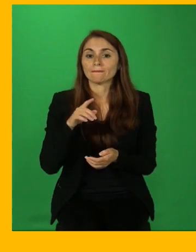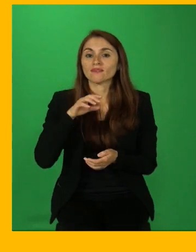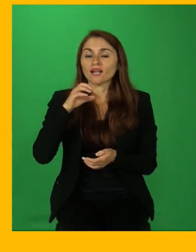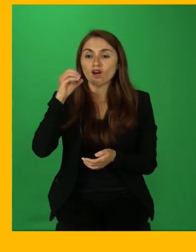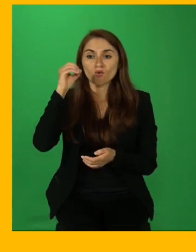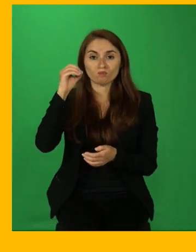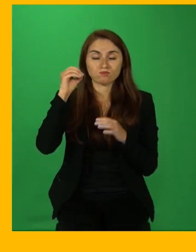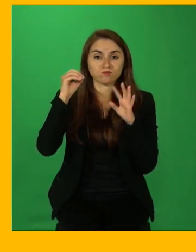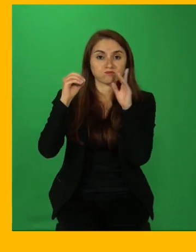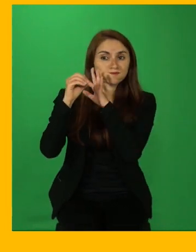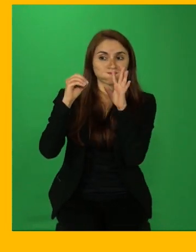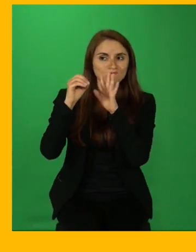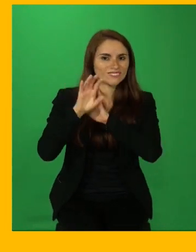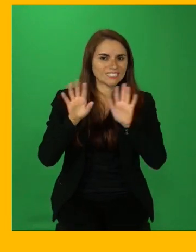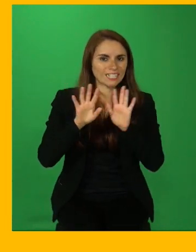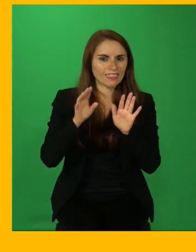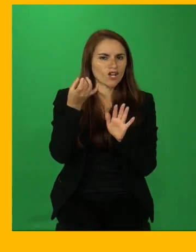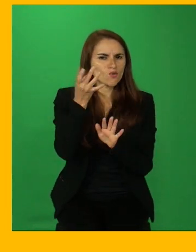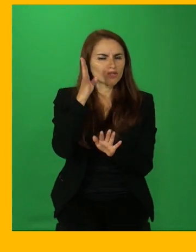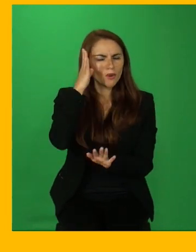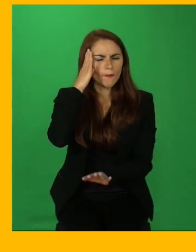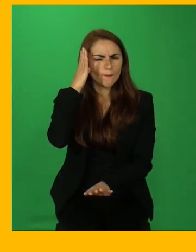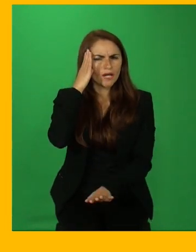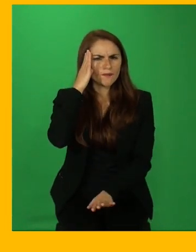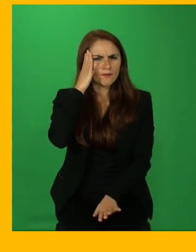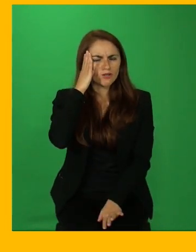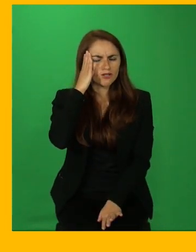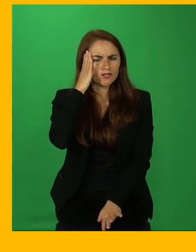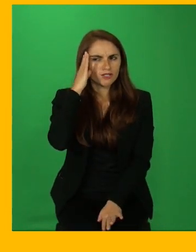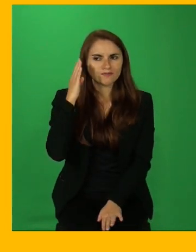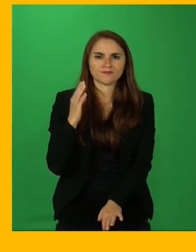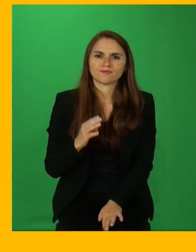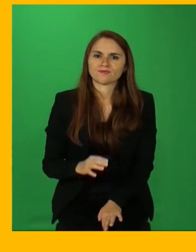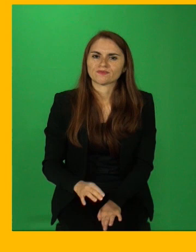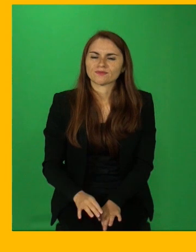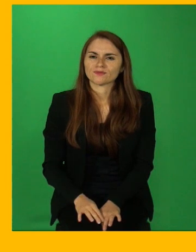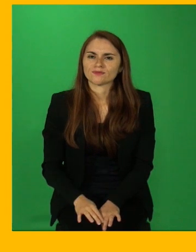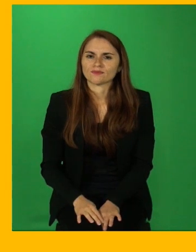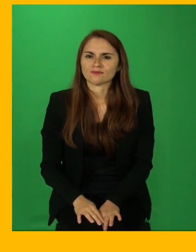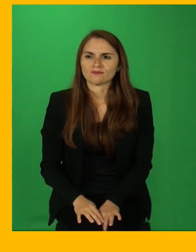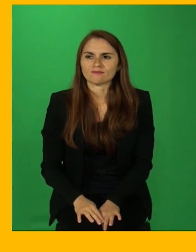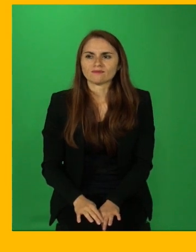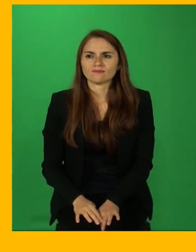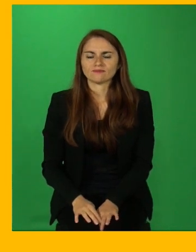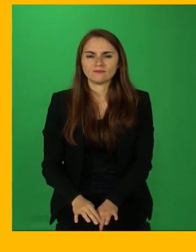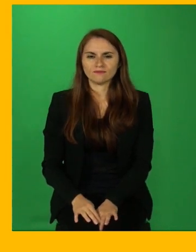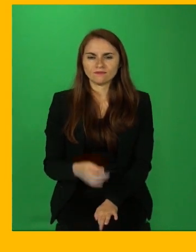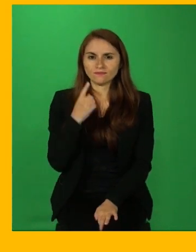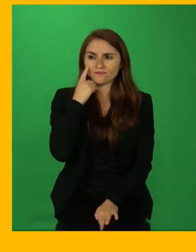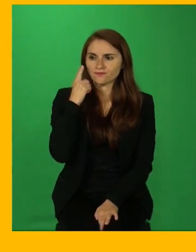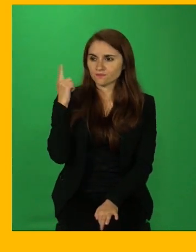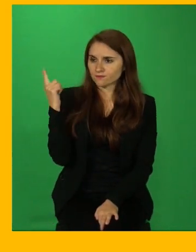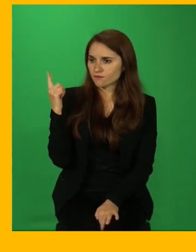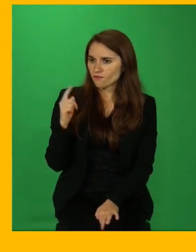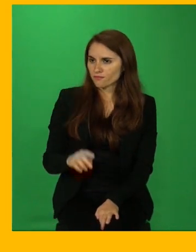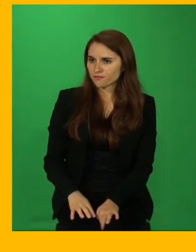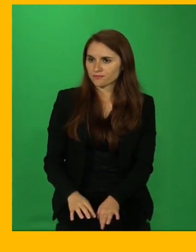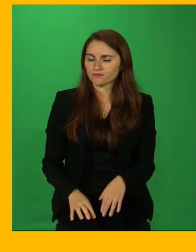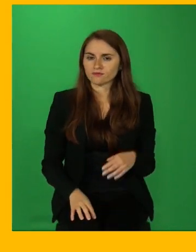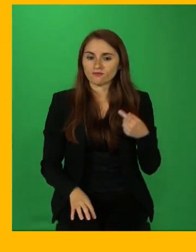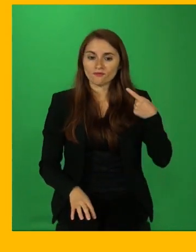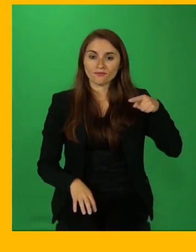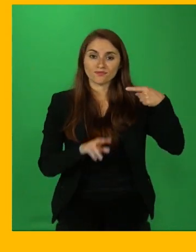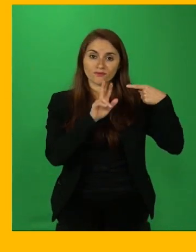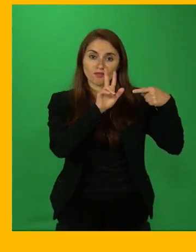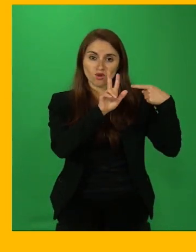solo trayendo a la memoria no es cierto la ficha verde o la ficha roja fíjate entonces acá tenemos 8